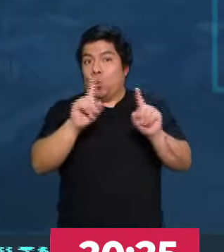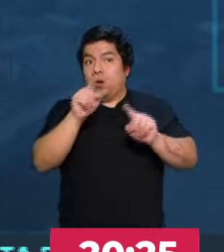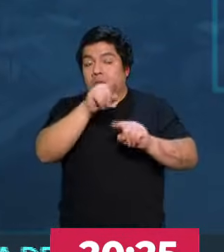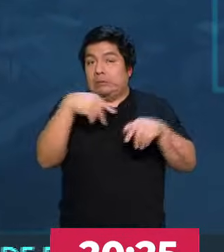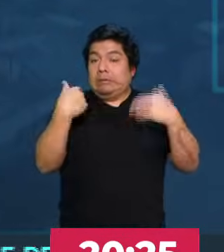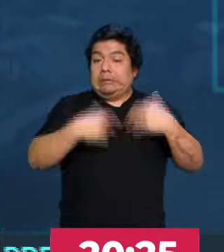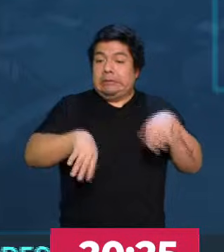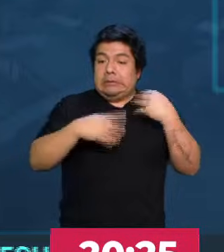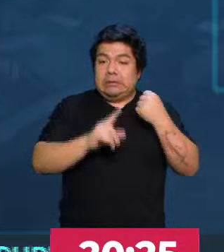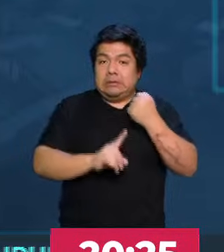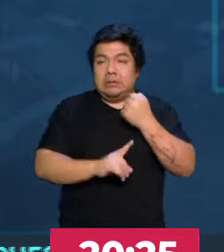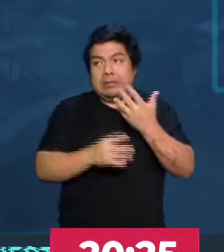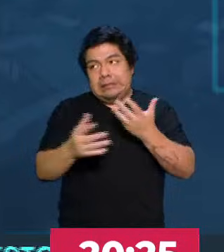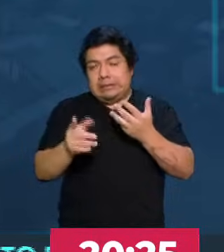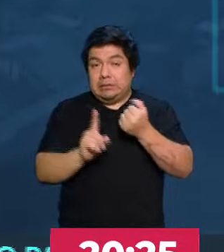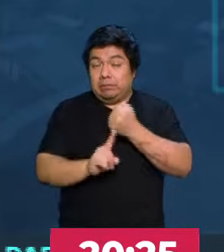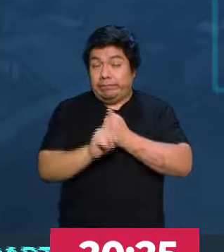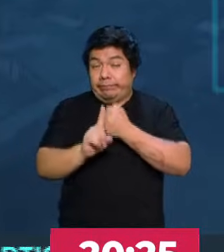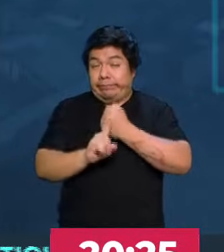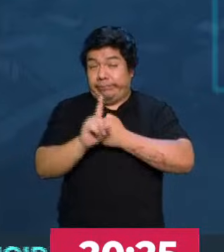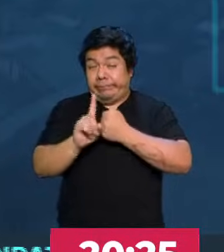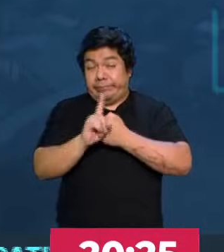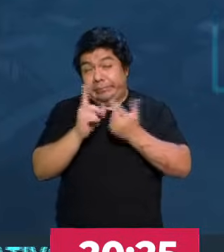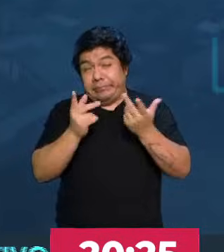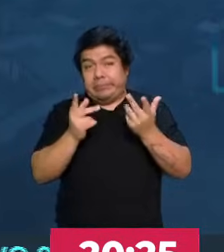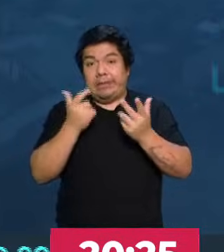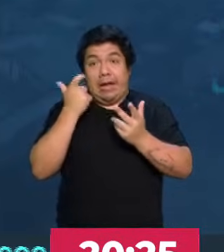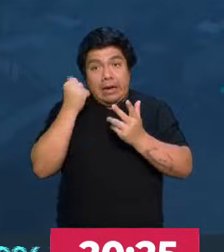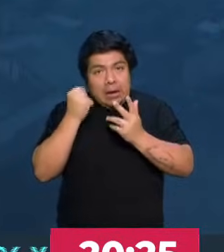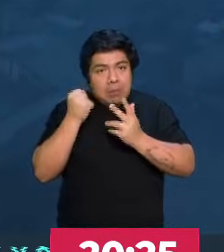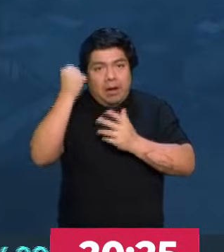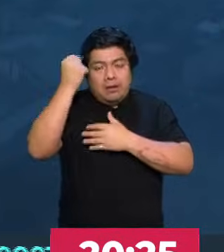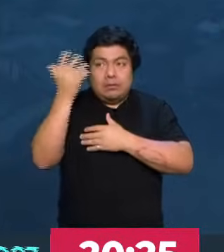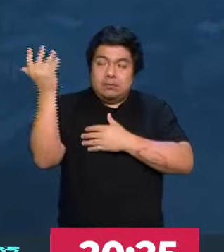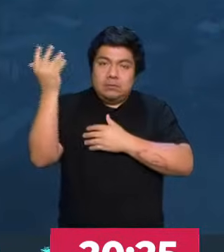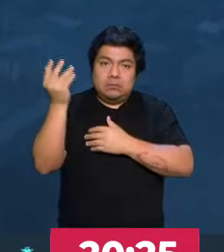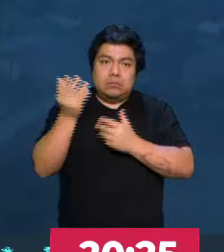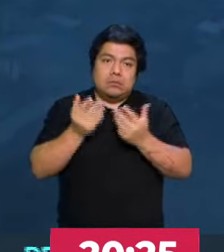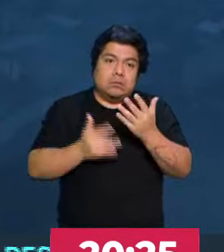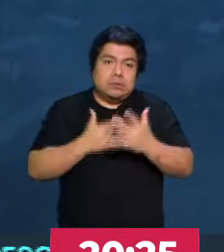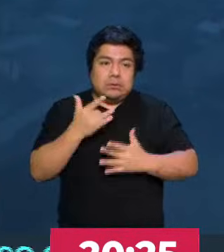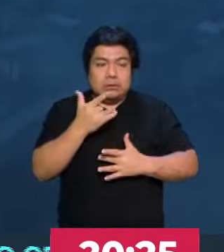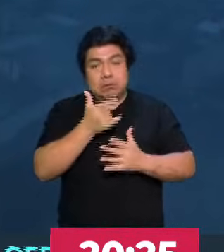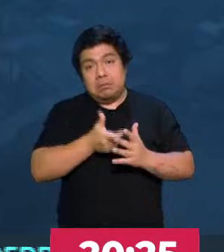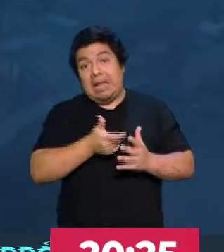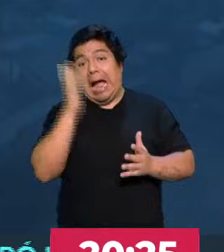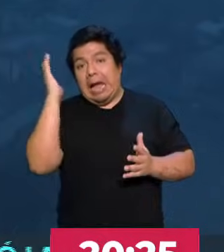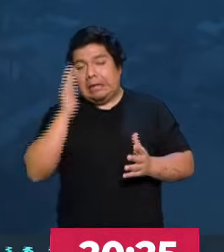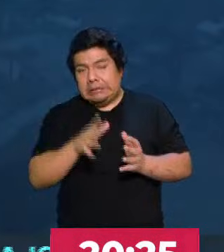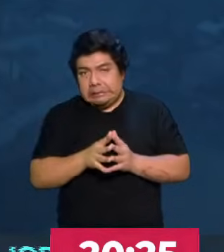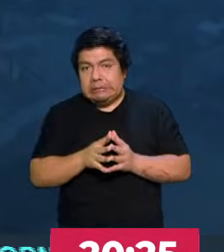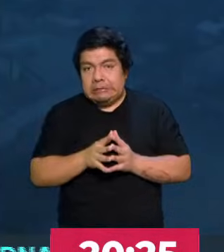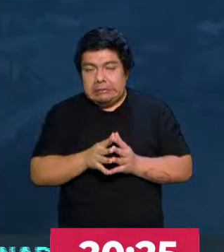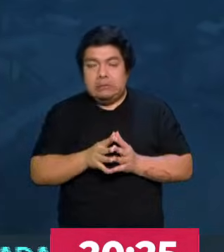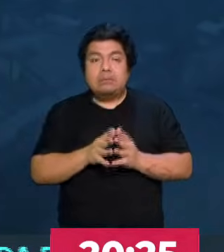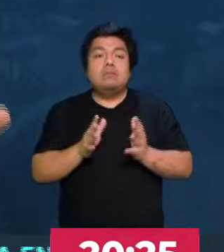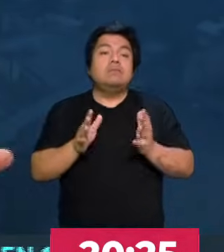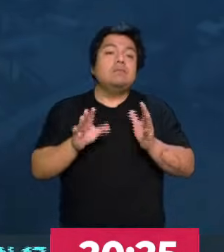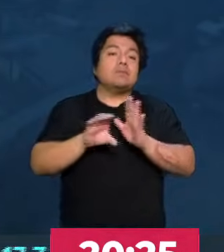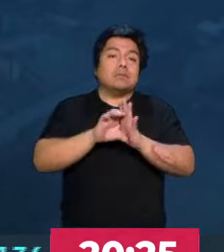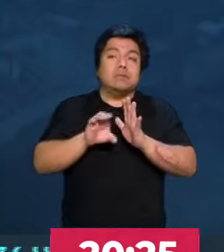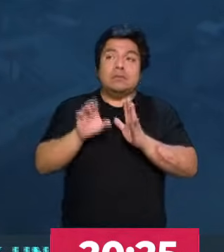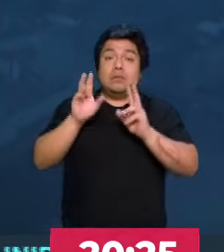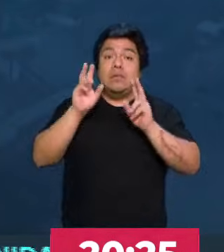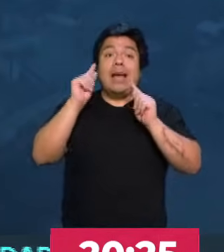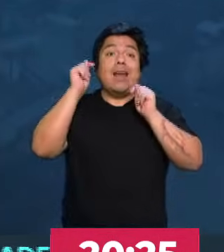una situación muy convulsa, una situación de inflación, bueno, no, para nosotros es sumamente caro, me refiero a quienes al final, pues como